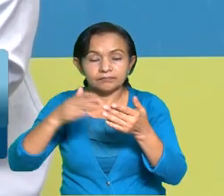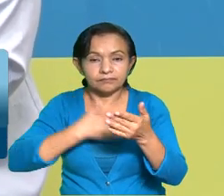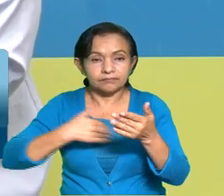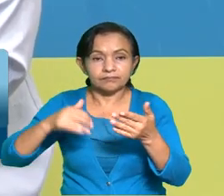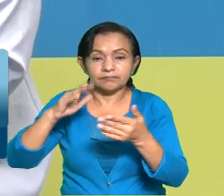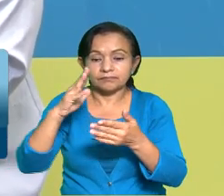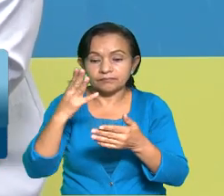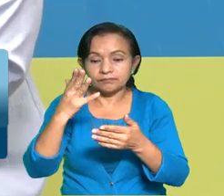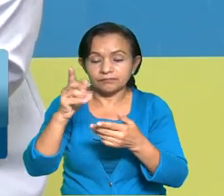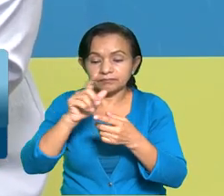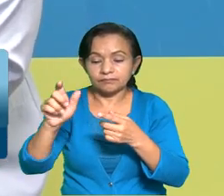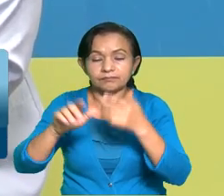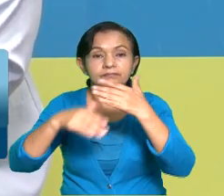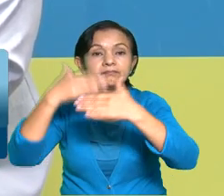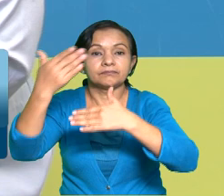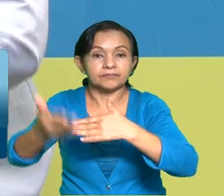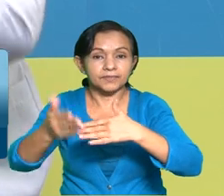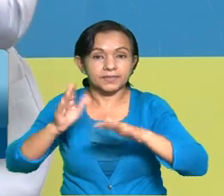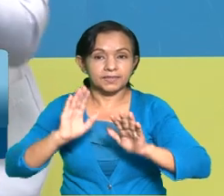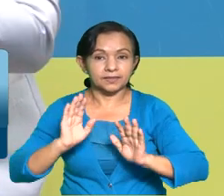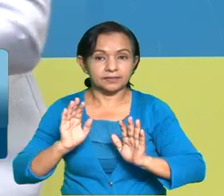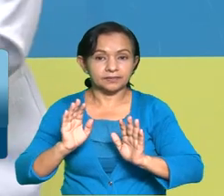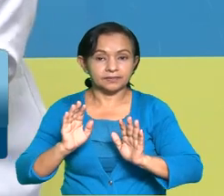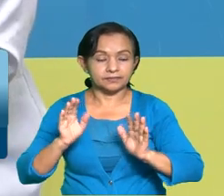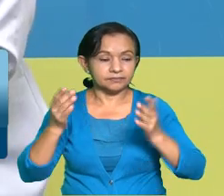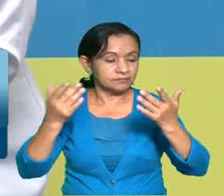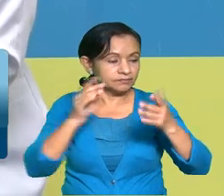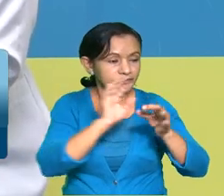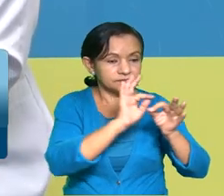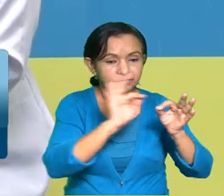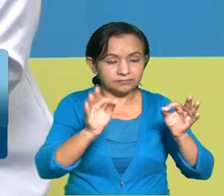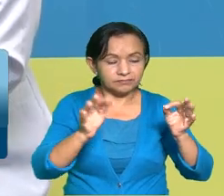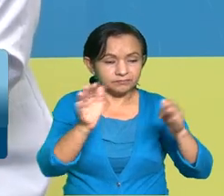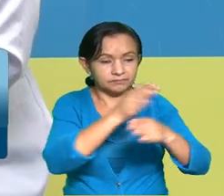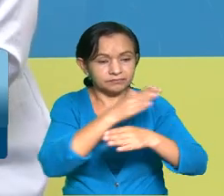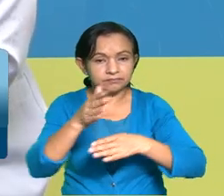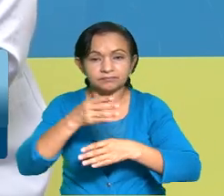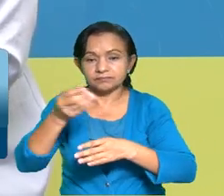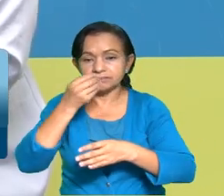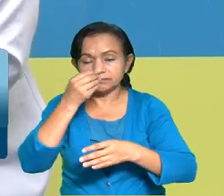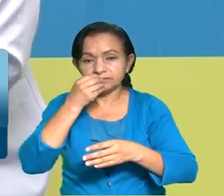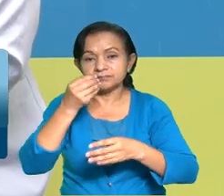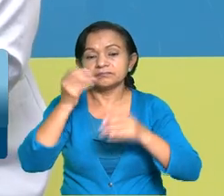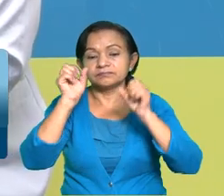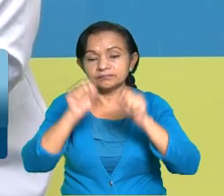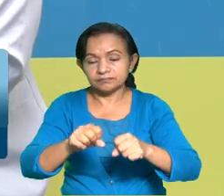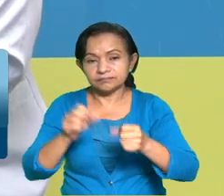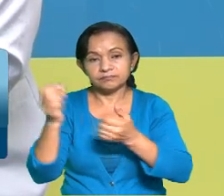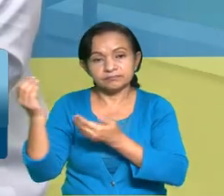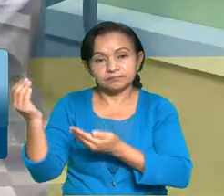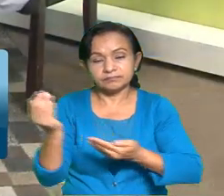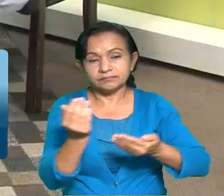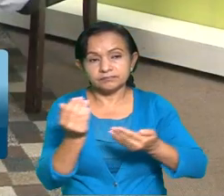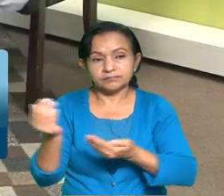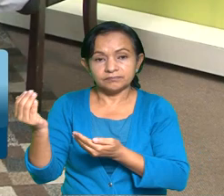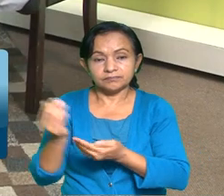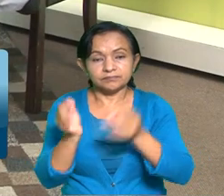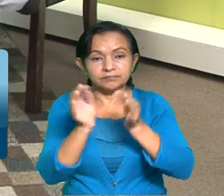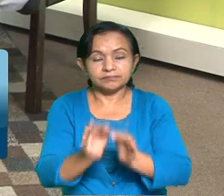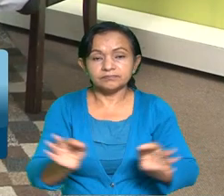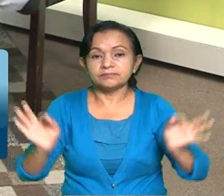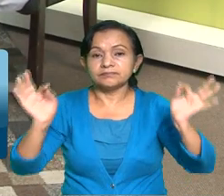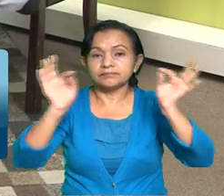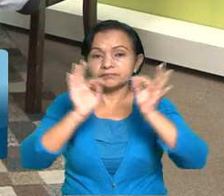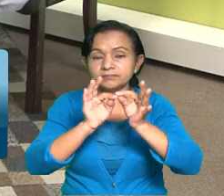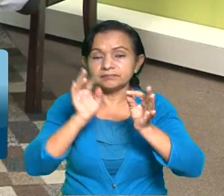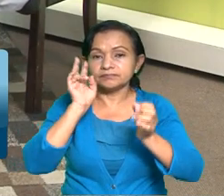se recomienda después de los 9 meses, pero de ahí el resto de frutas y alimentos lo pueden consumir los bebés. Ahora, es importante también